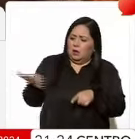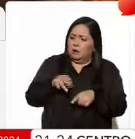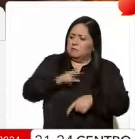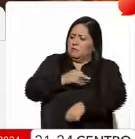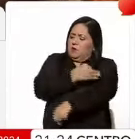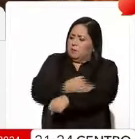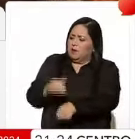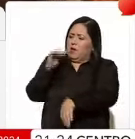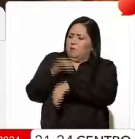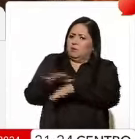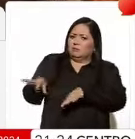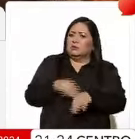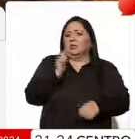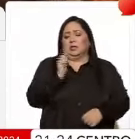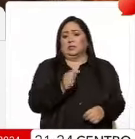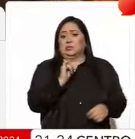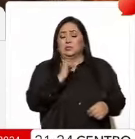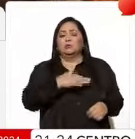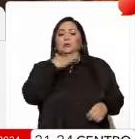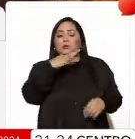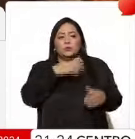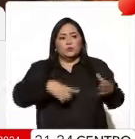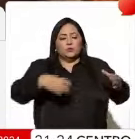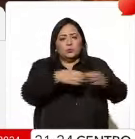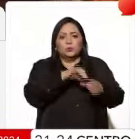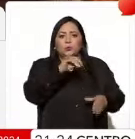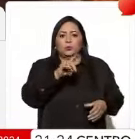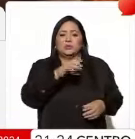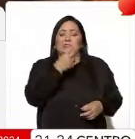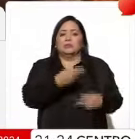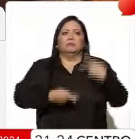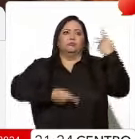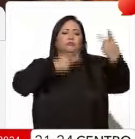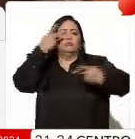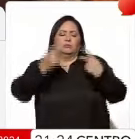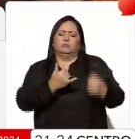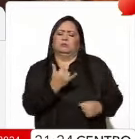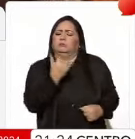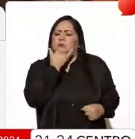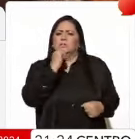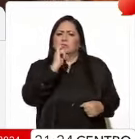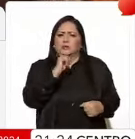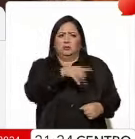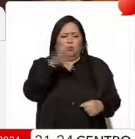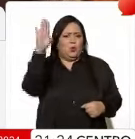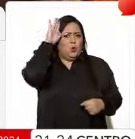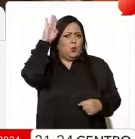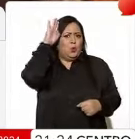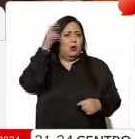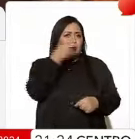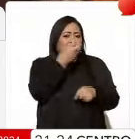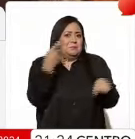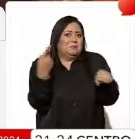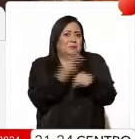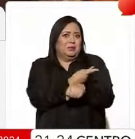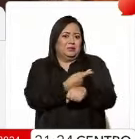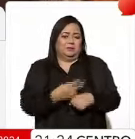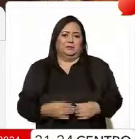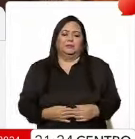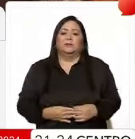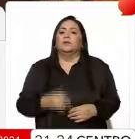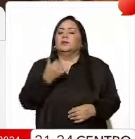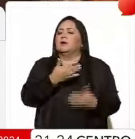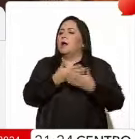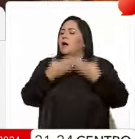sus parientes. Hay un nepotismo cruzado en el Poder Judicial que es escandaloso, perdónenme la expresión, pero es escandaloso lo que pasa ahí.